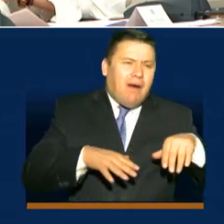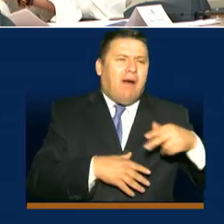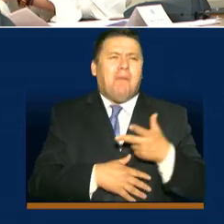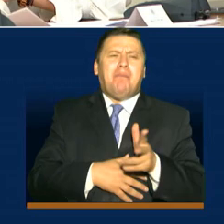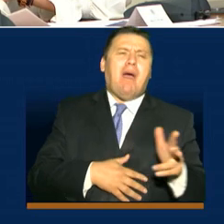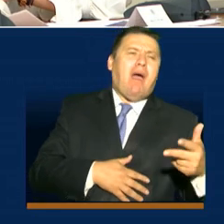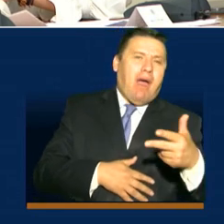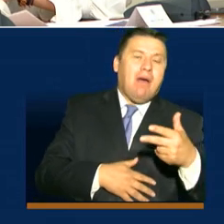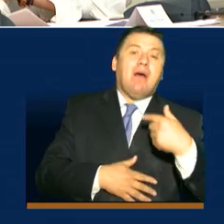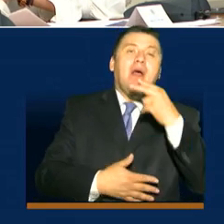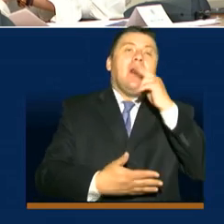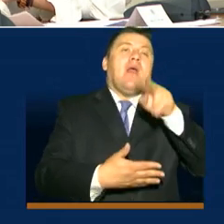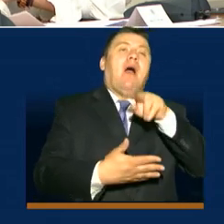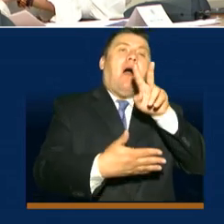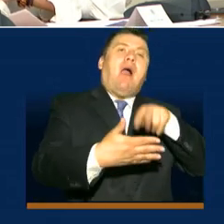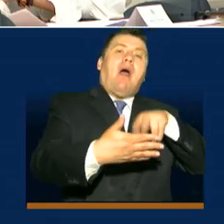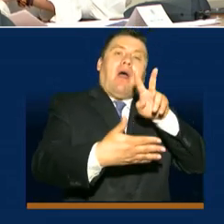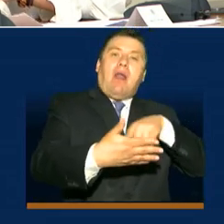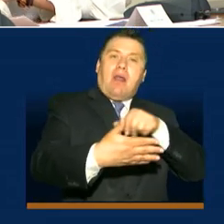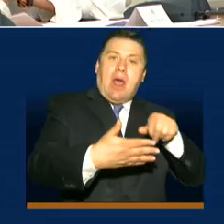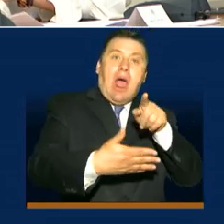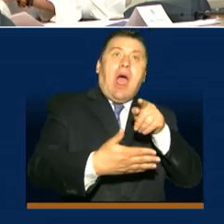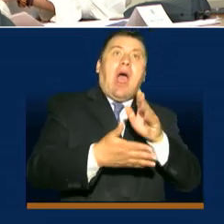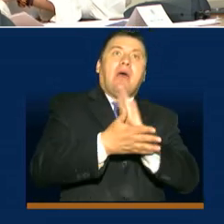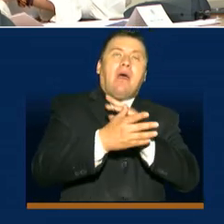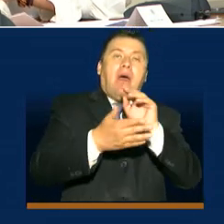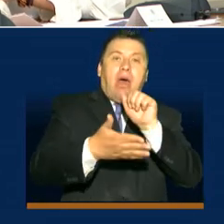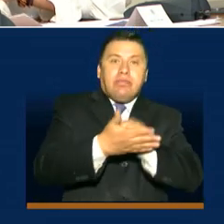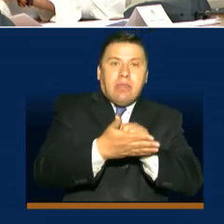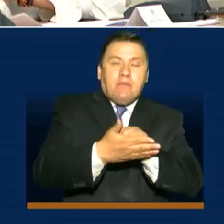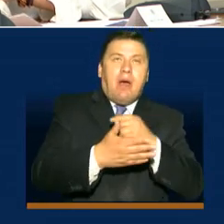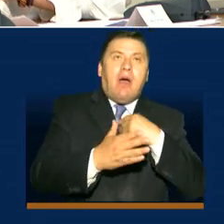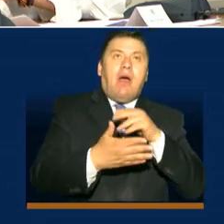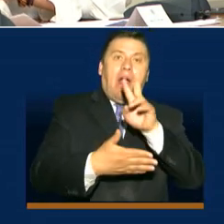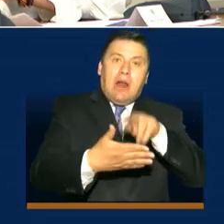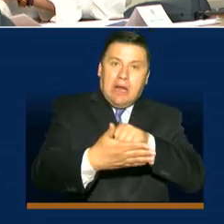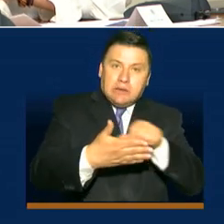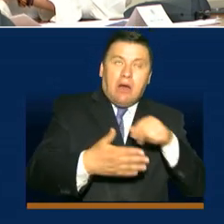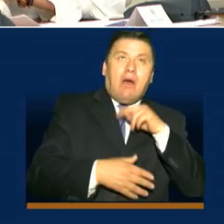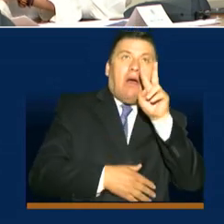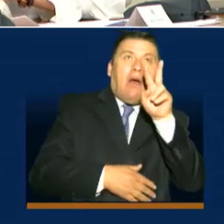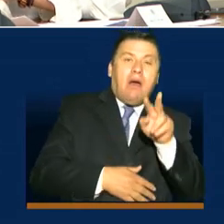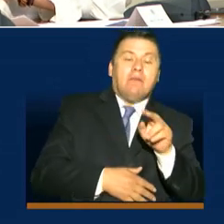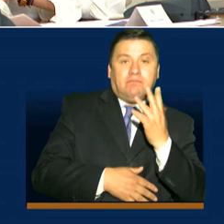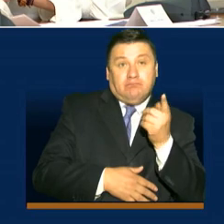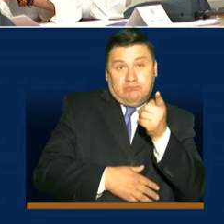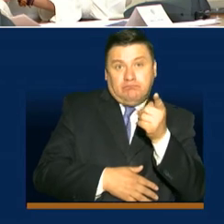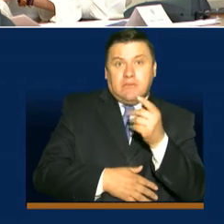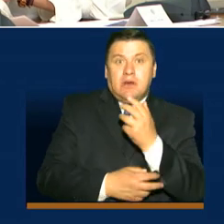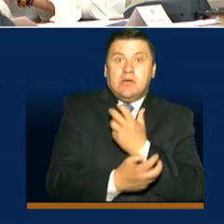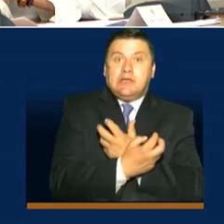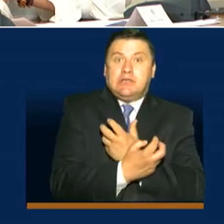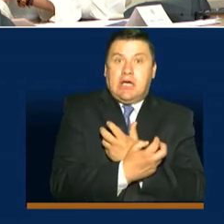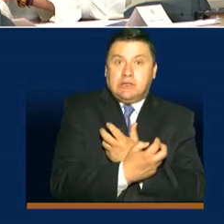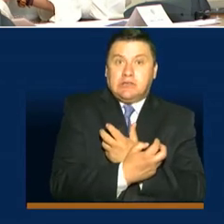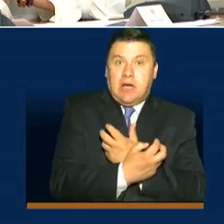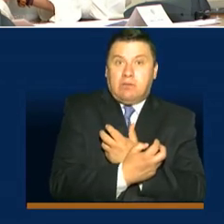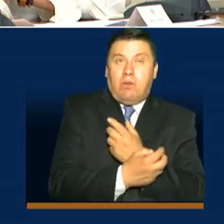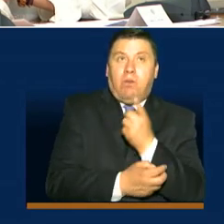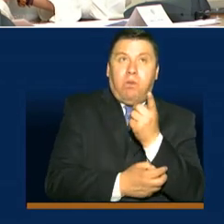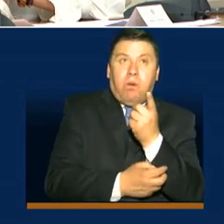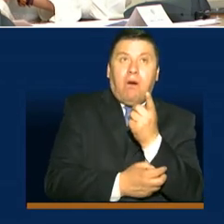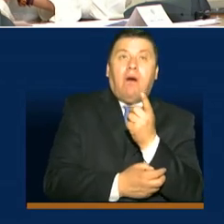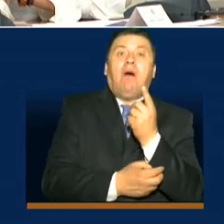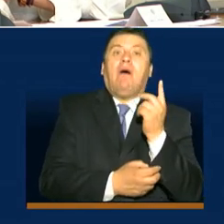asociado a la literatura que acompaña el desarrollo de estas competencias en lectura y escritura. Colombia Bio, porque la ciencia también está presente en